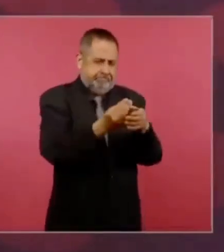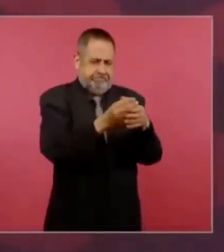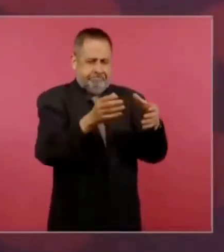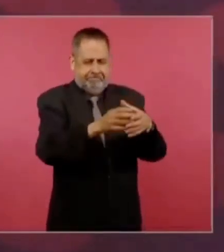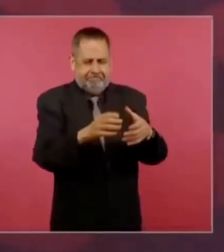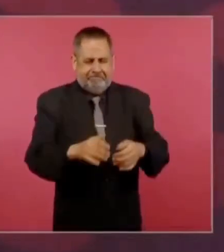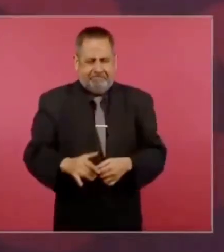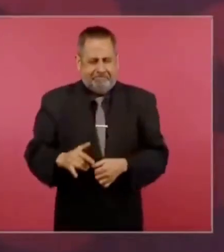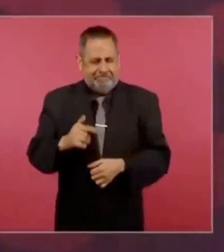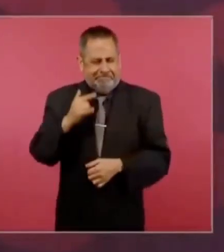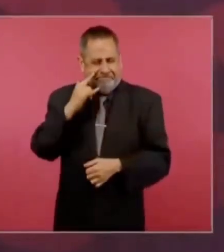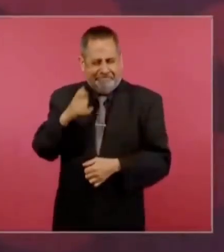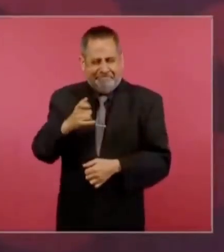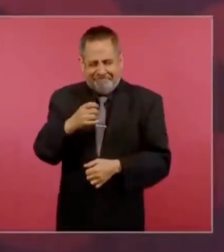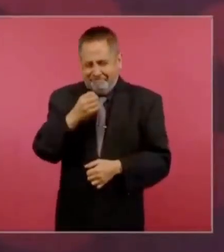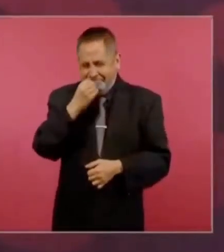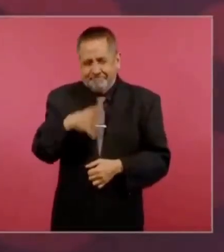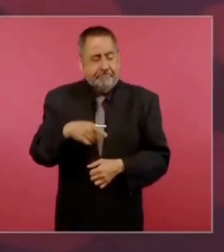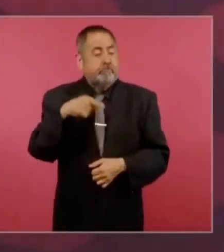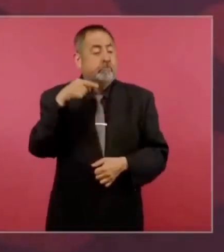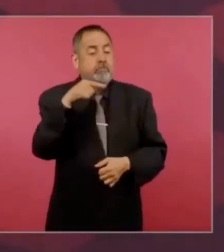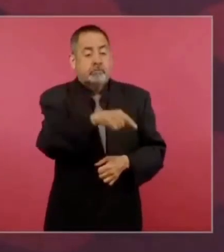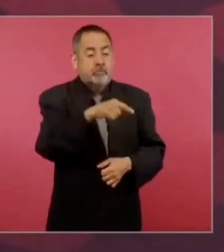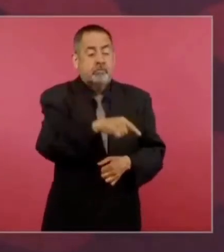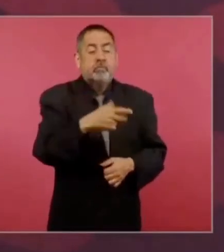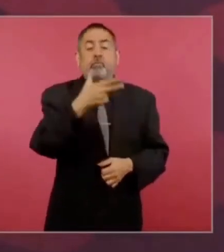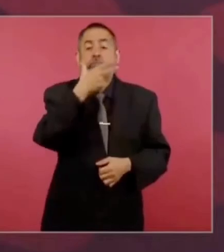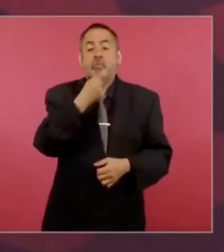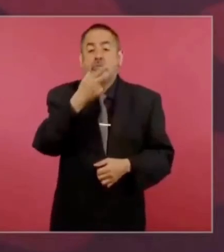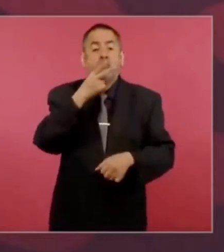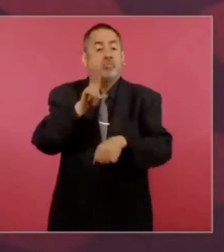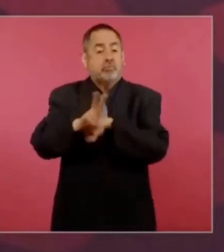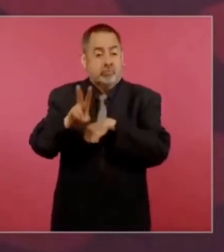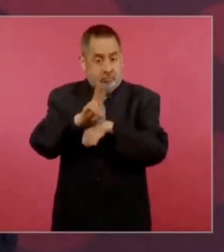pero en la reunión el empresario venezolano